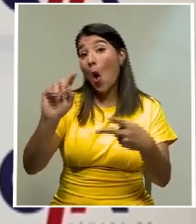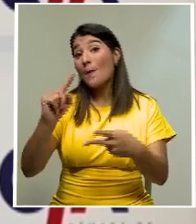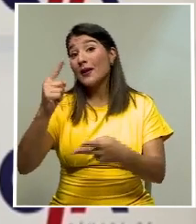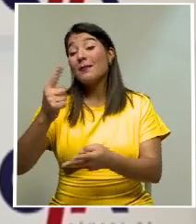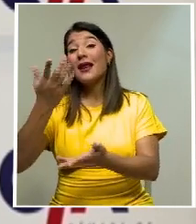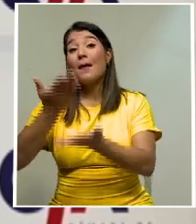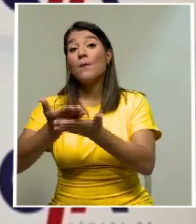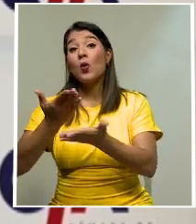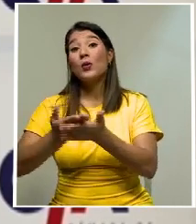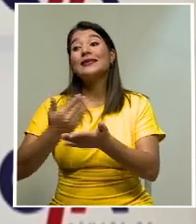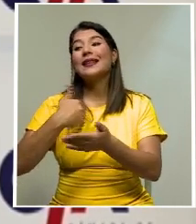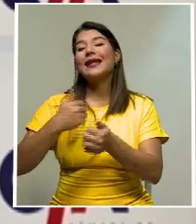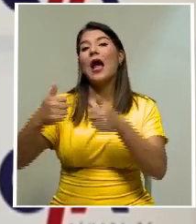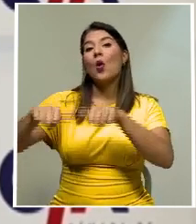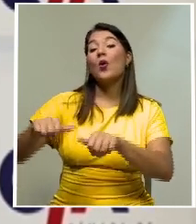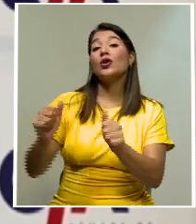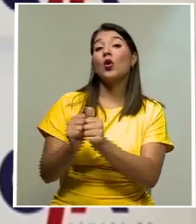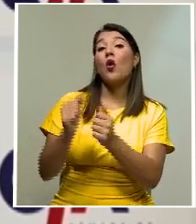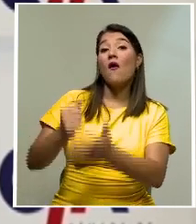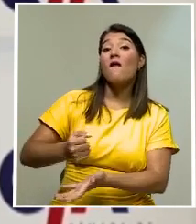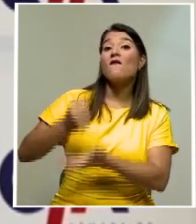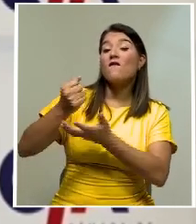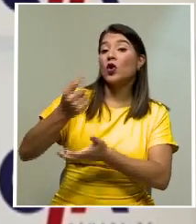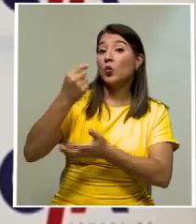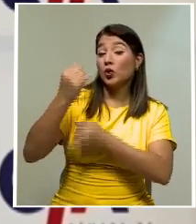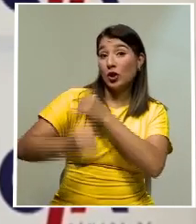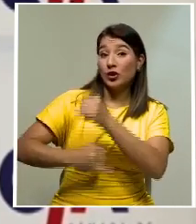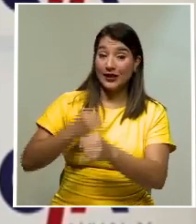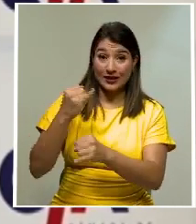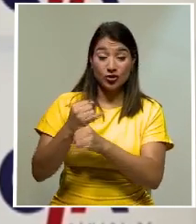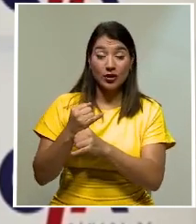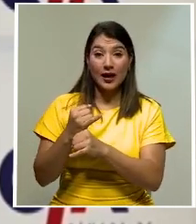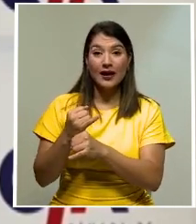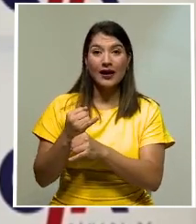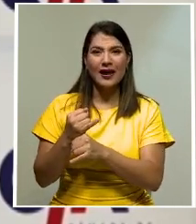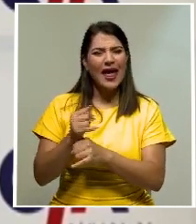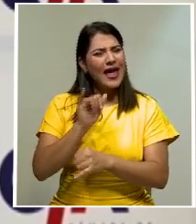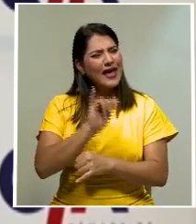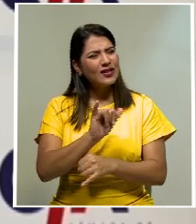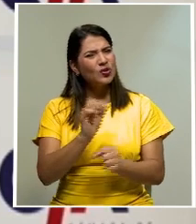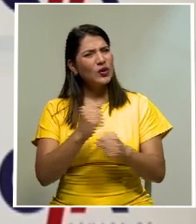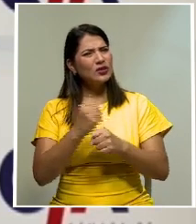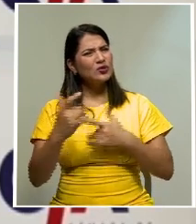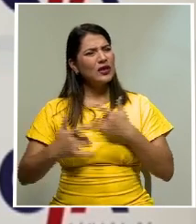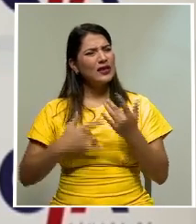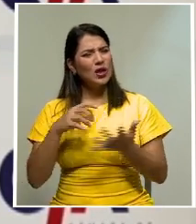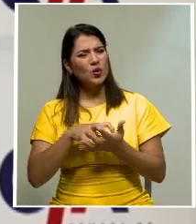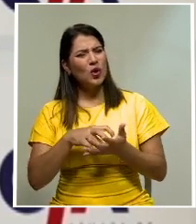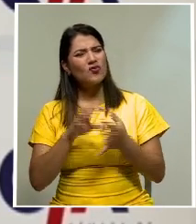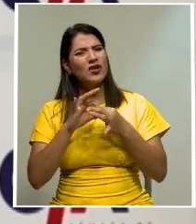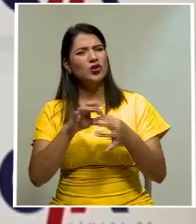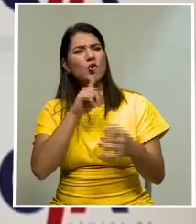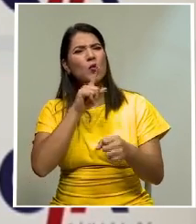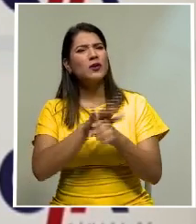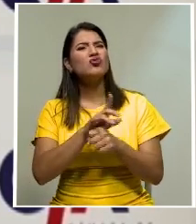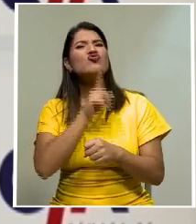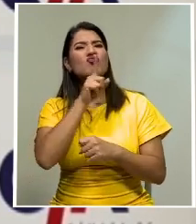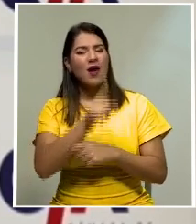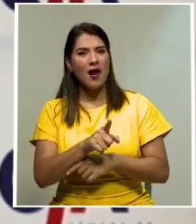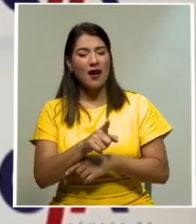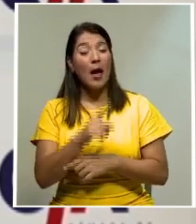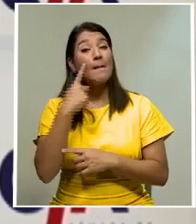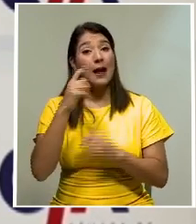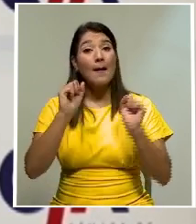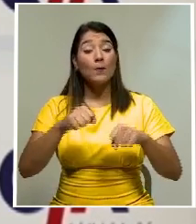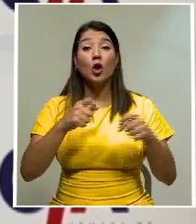acuerdo con el Fondo Monetario Internacional desbalanceada en impuestos, generó dudas sobre el compromiso real de esta administración para